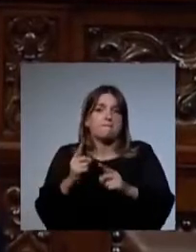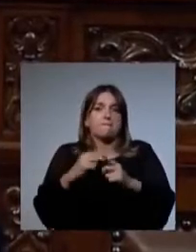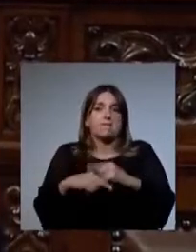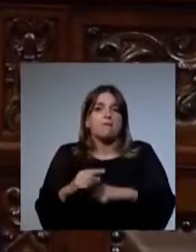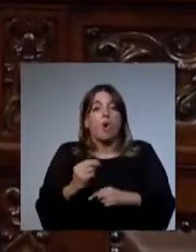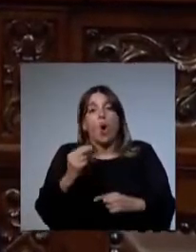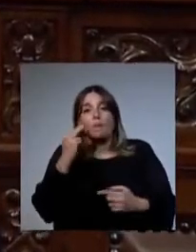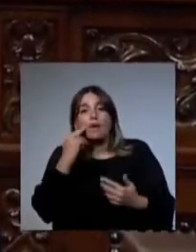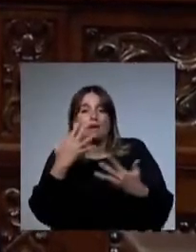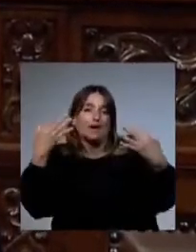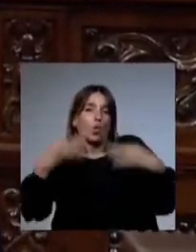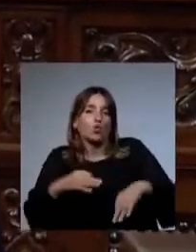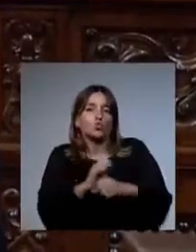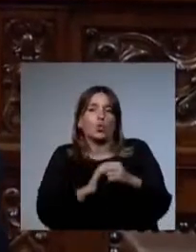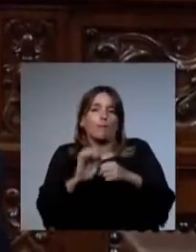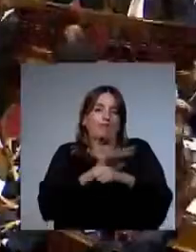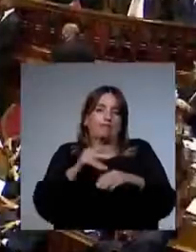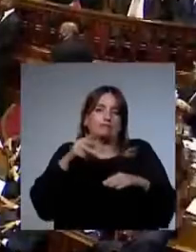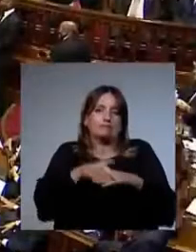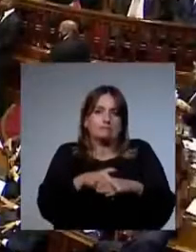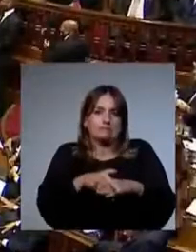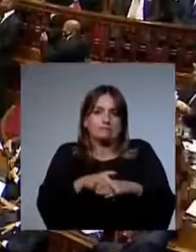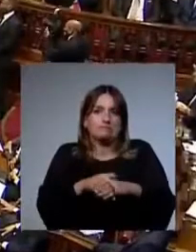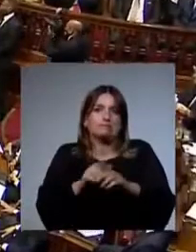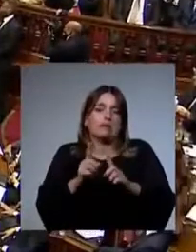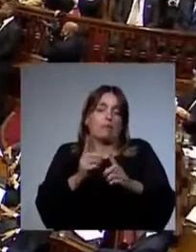laborales ocasionados por la pandemia.